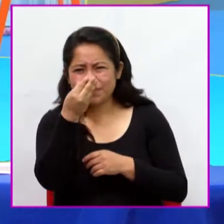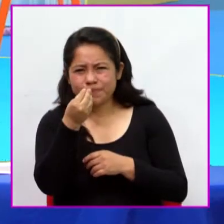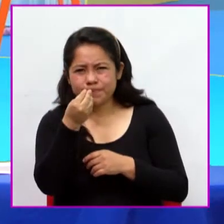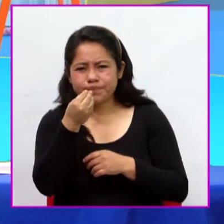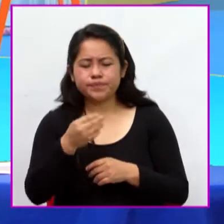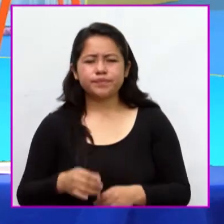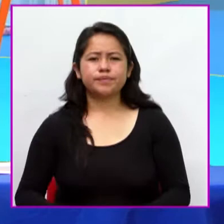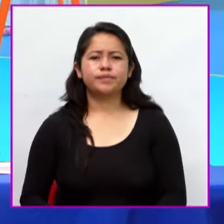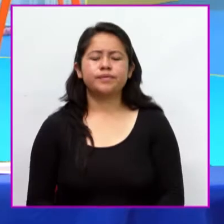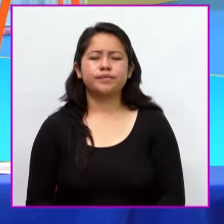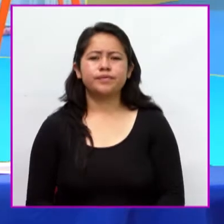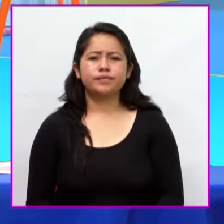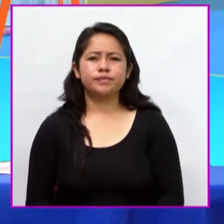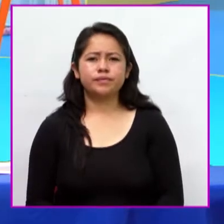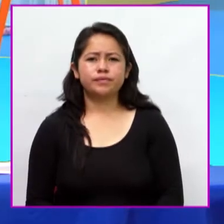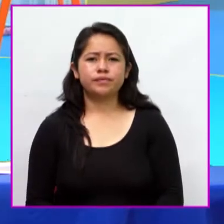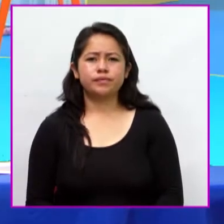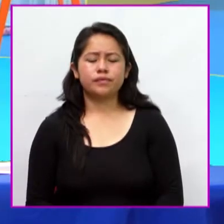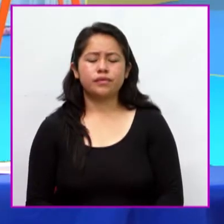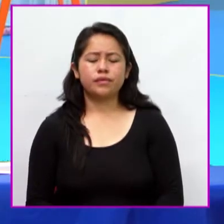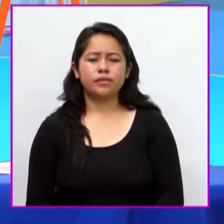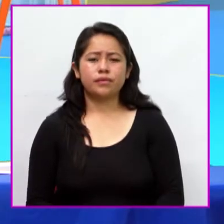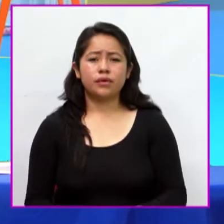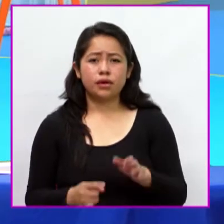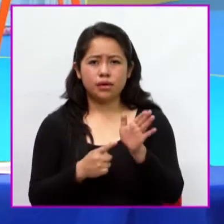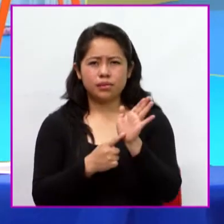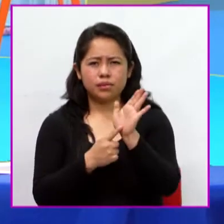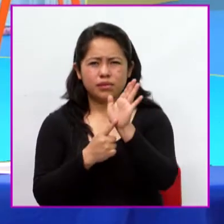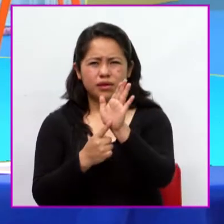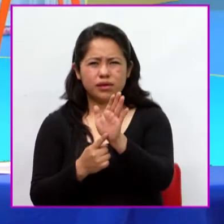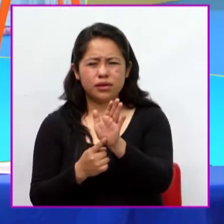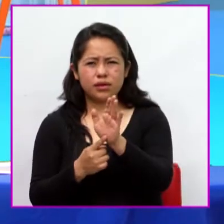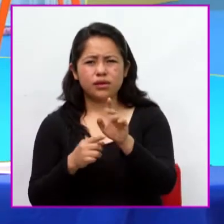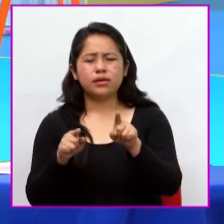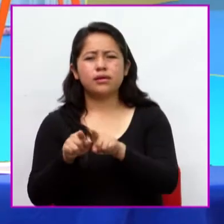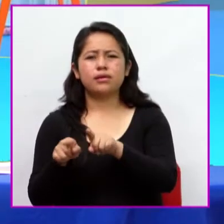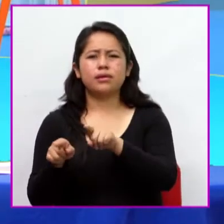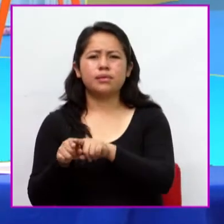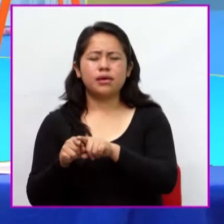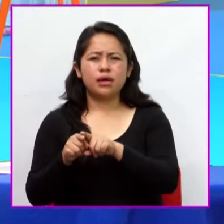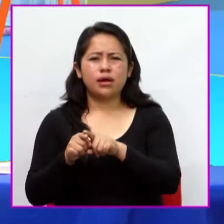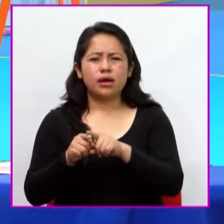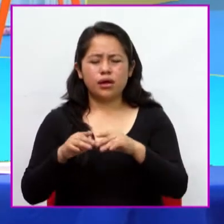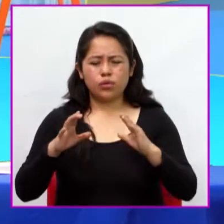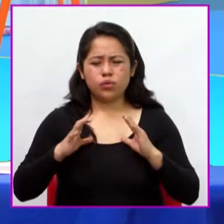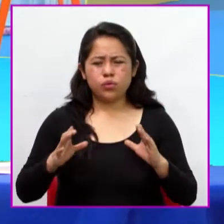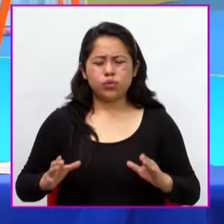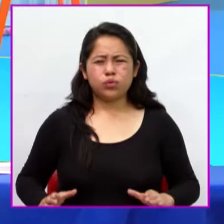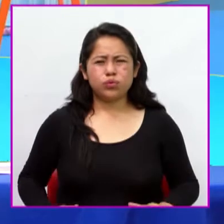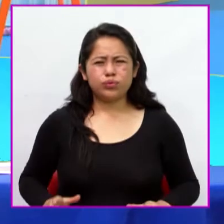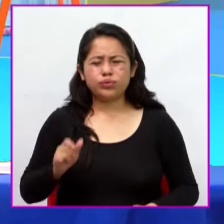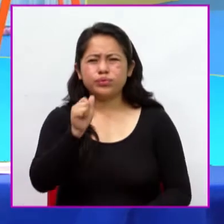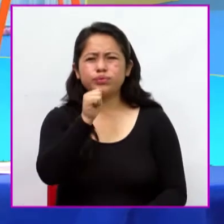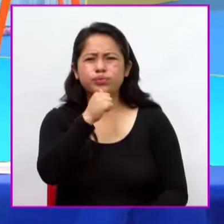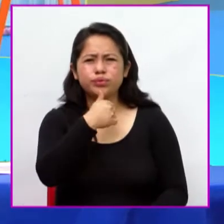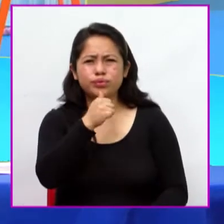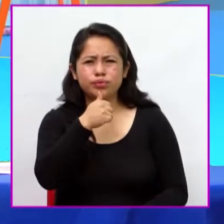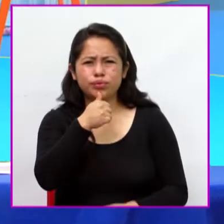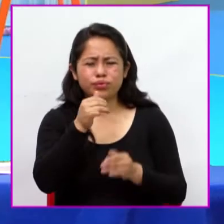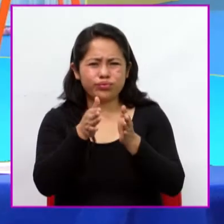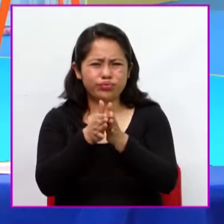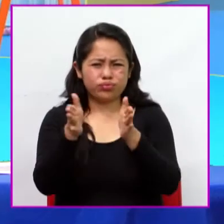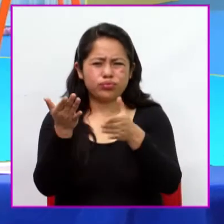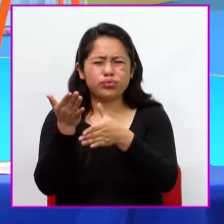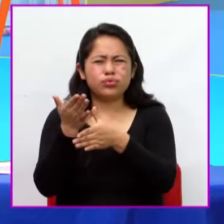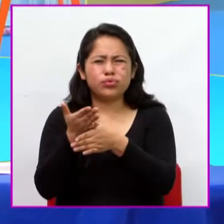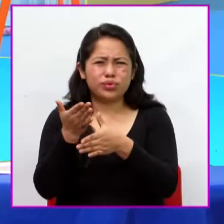nasal. También puede presentar dolor en el cuerpo, malestar en general y en algunas ocasiones